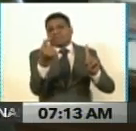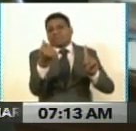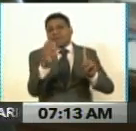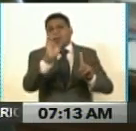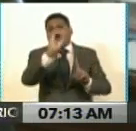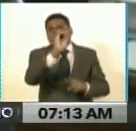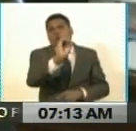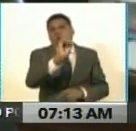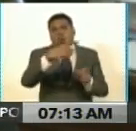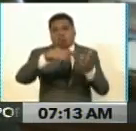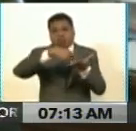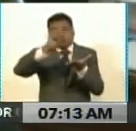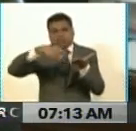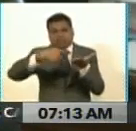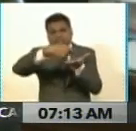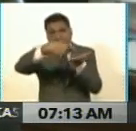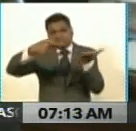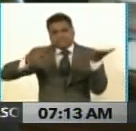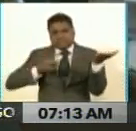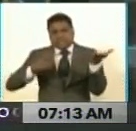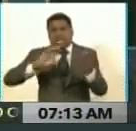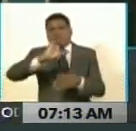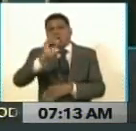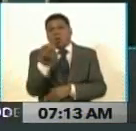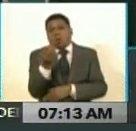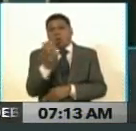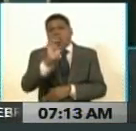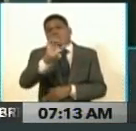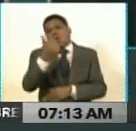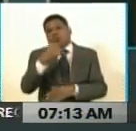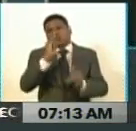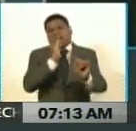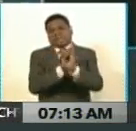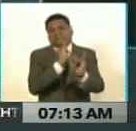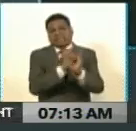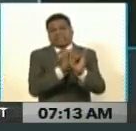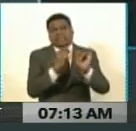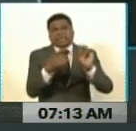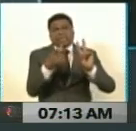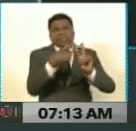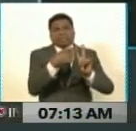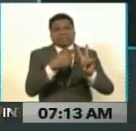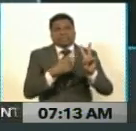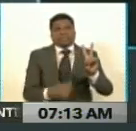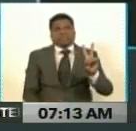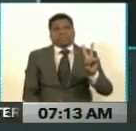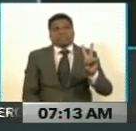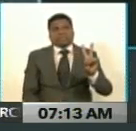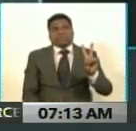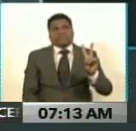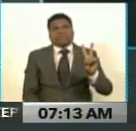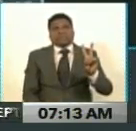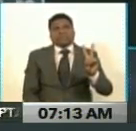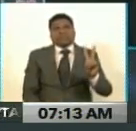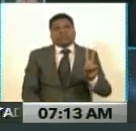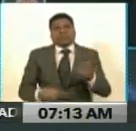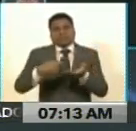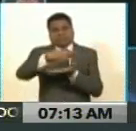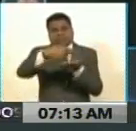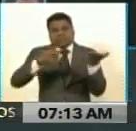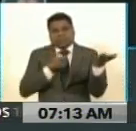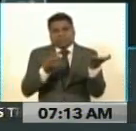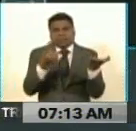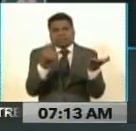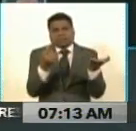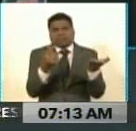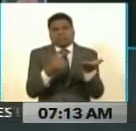cheque y otra electrónica la que es por efectivo o cheque son un